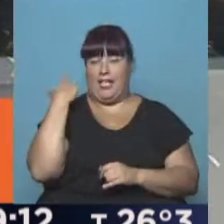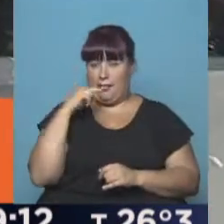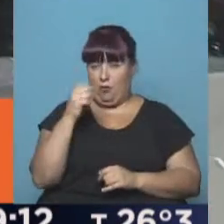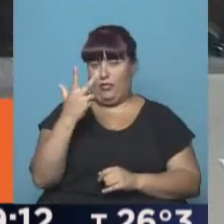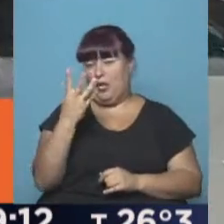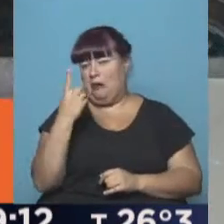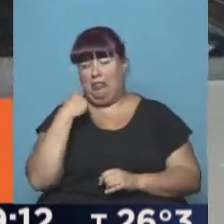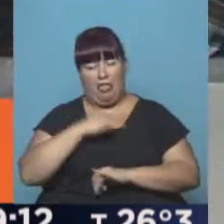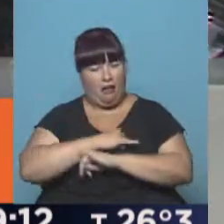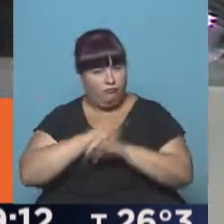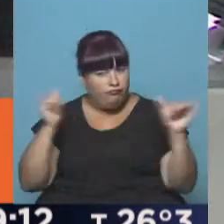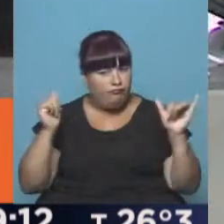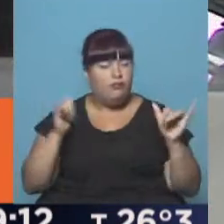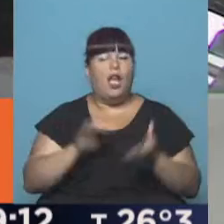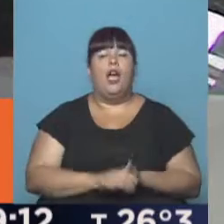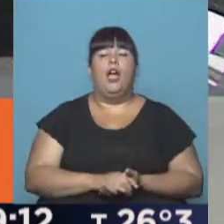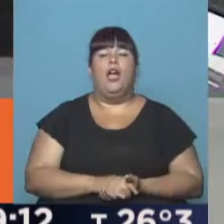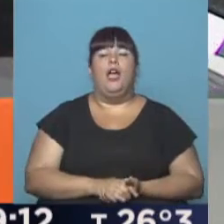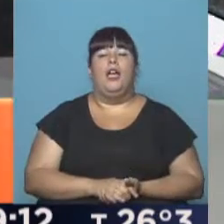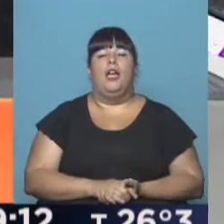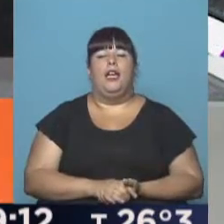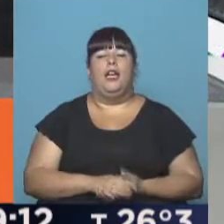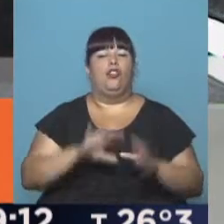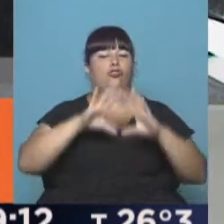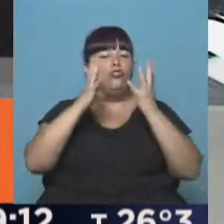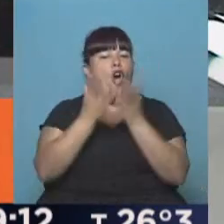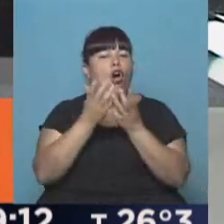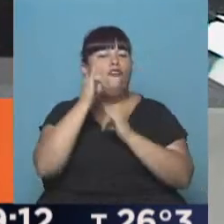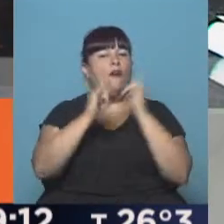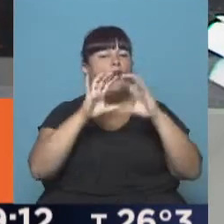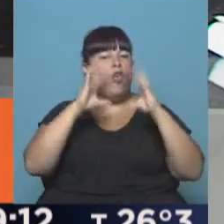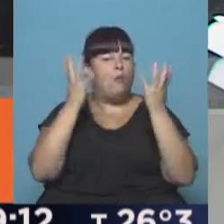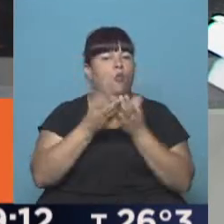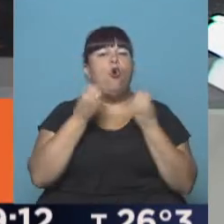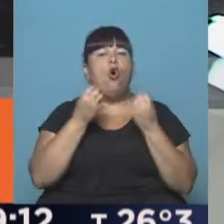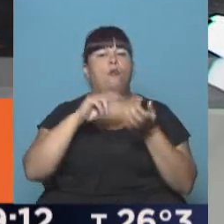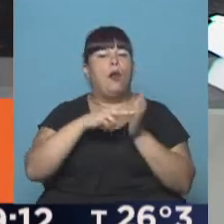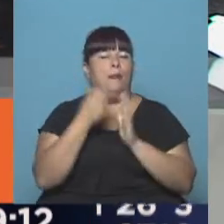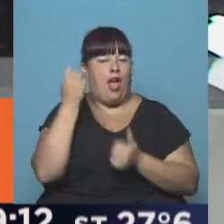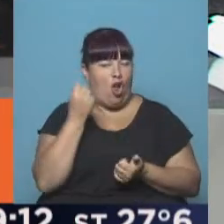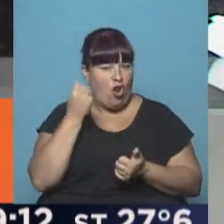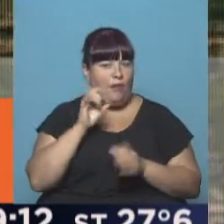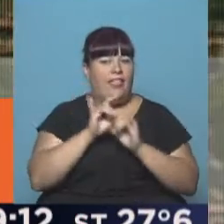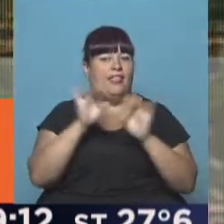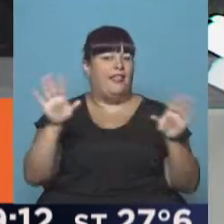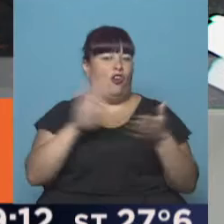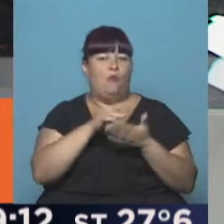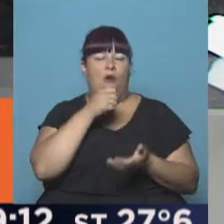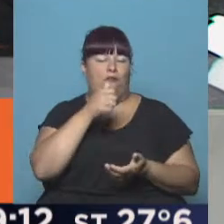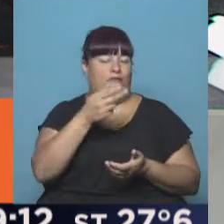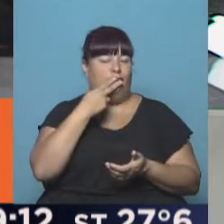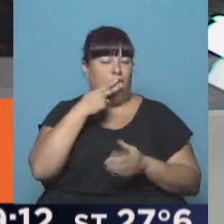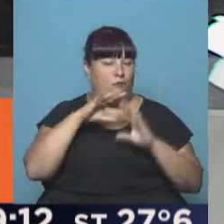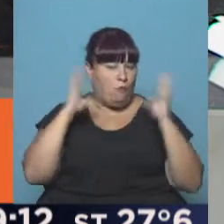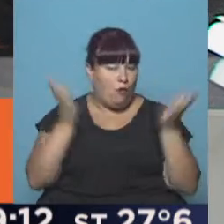hace 3-4 días que recopila toda la información sobre el impacto económico de la epidemia de tabaco a nivel mundial